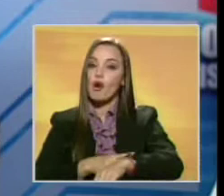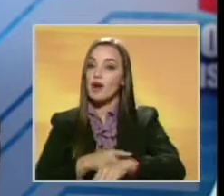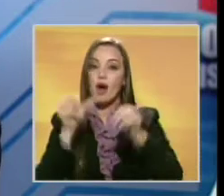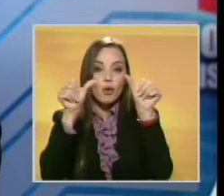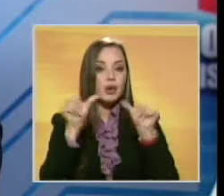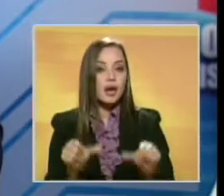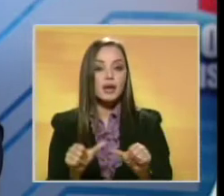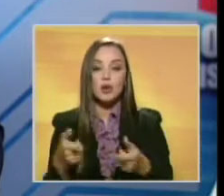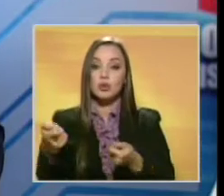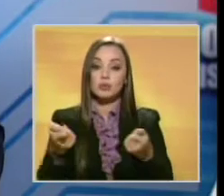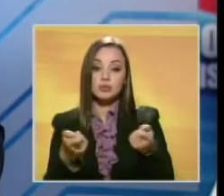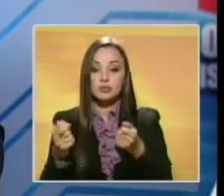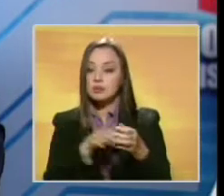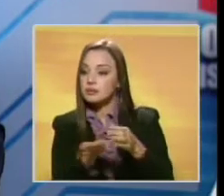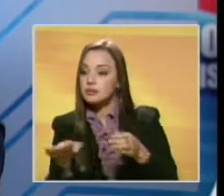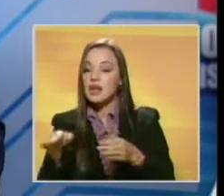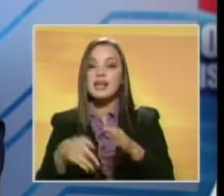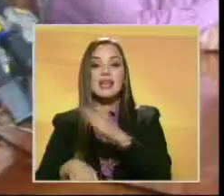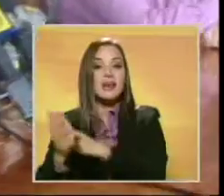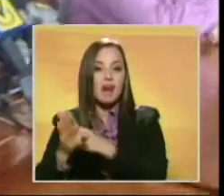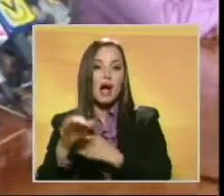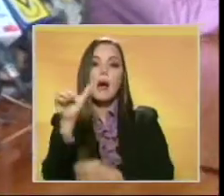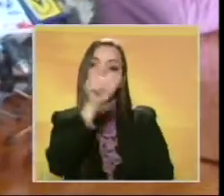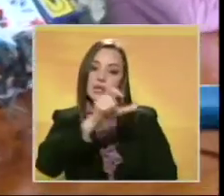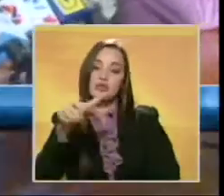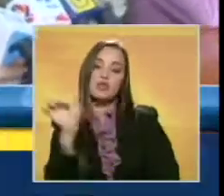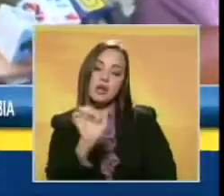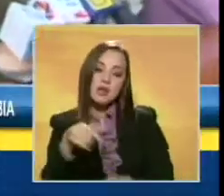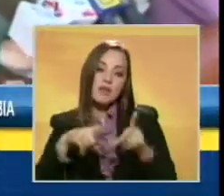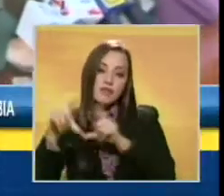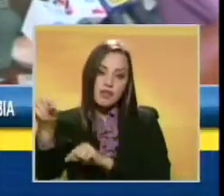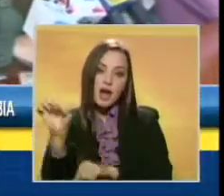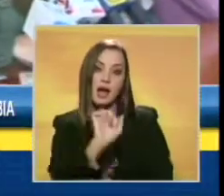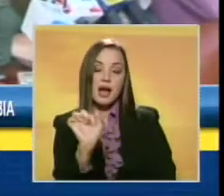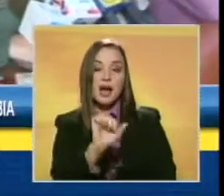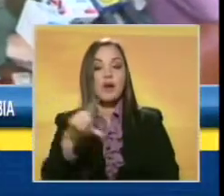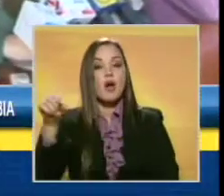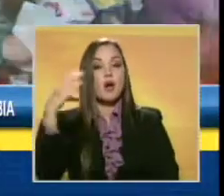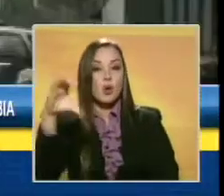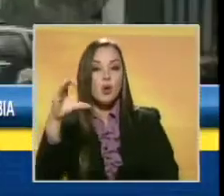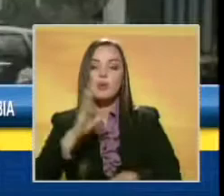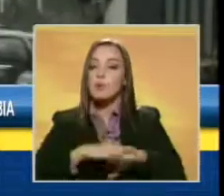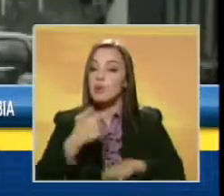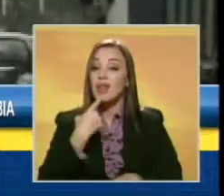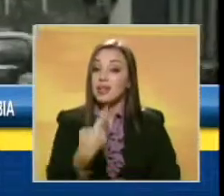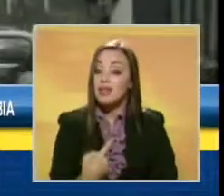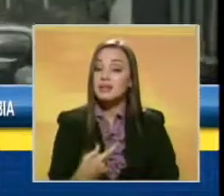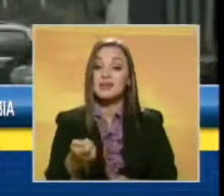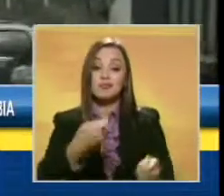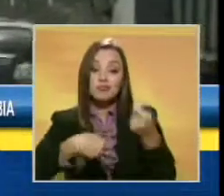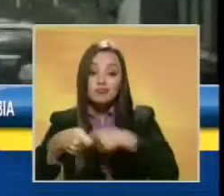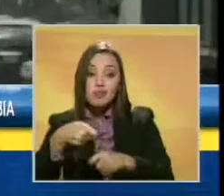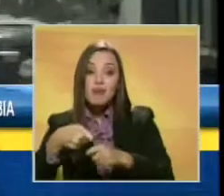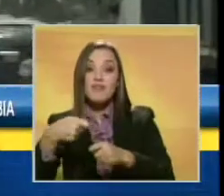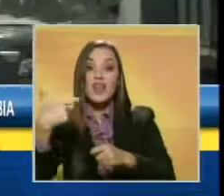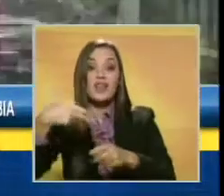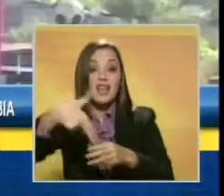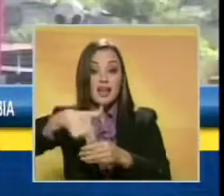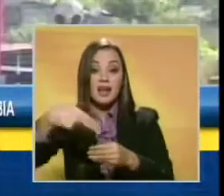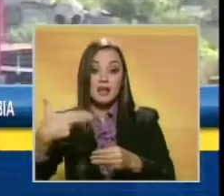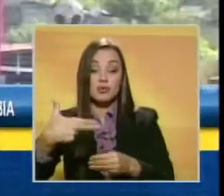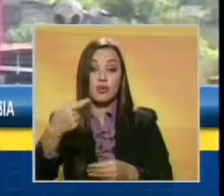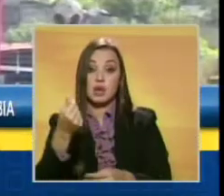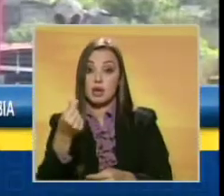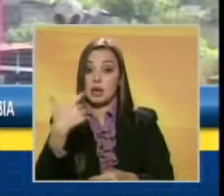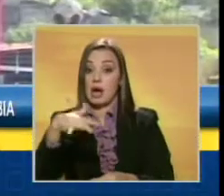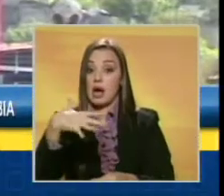Colombia para evitar el contrabando de combustible. El general Morantes Torres, comandante de la Zona de Defensa Integral de Táchira, informó que la restricción